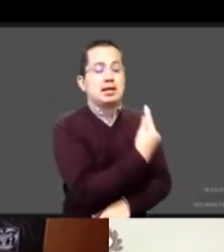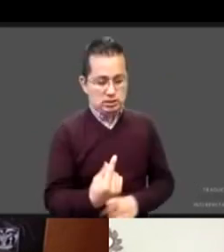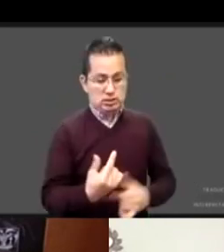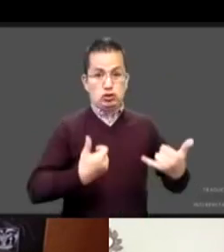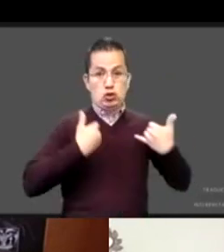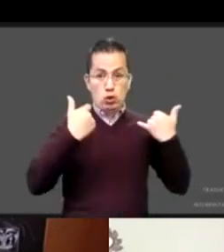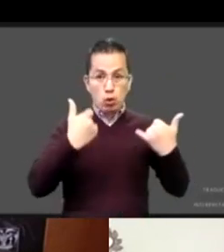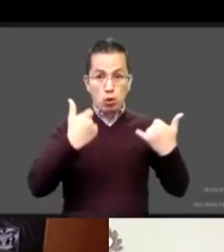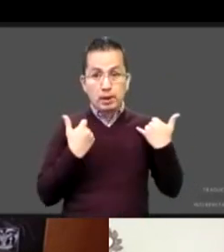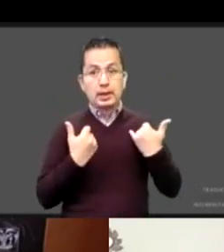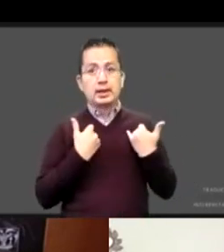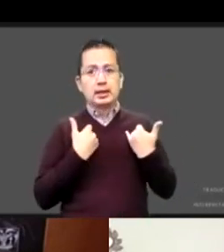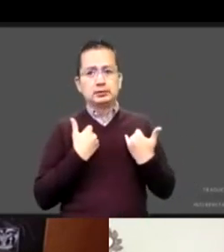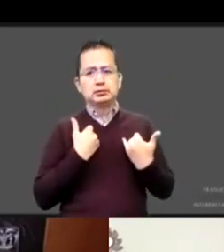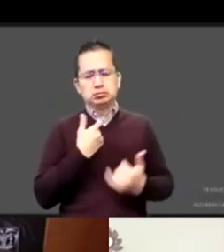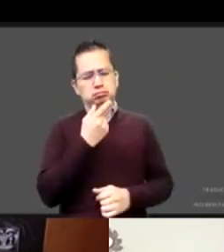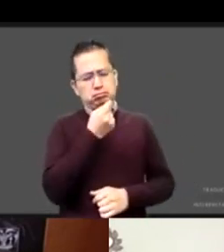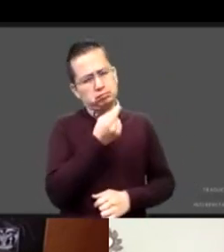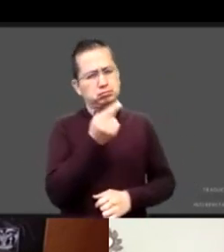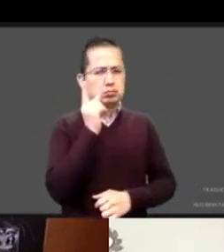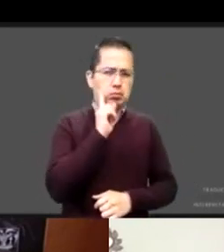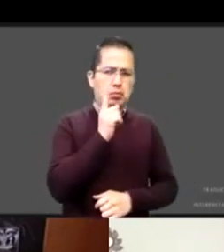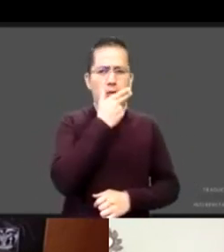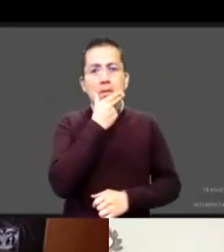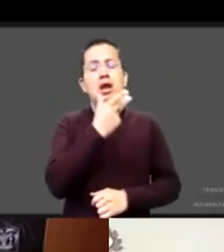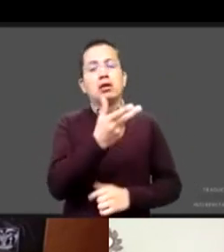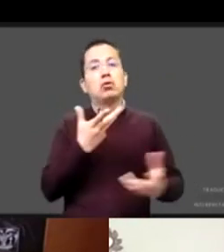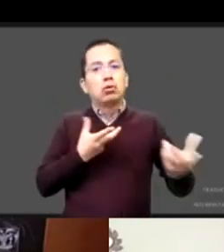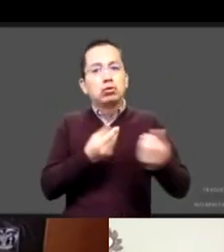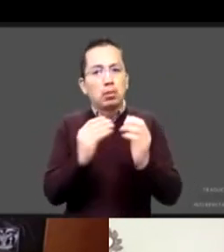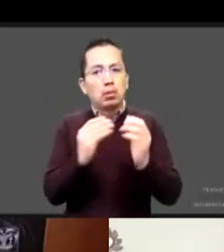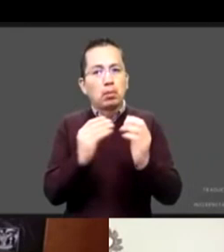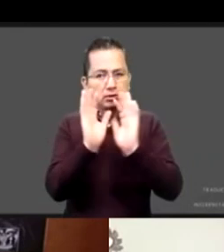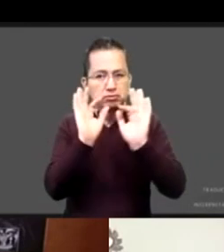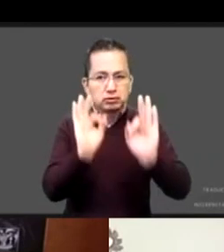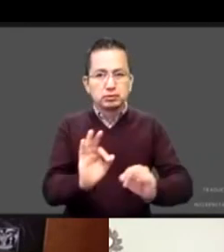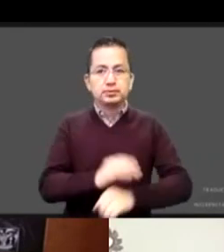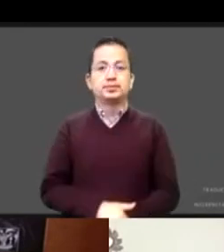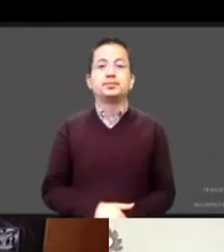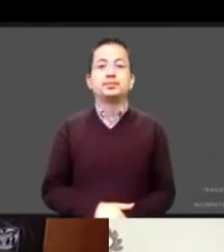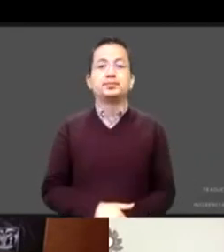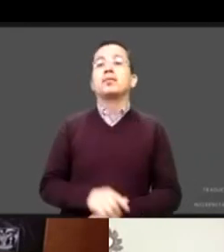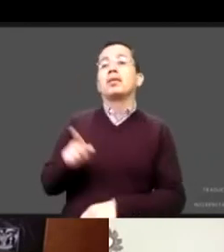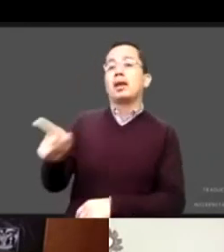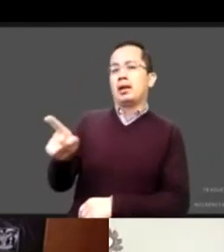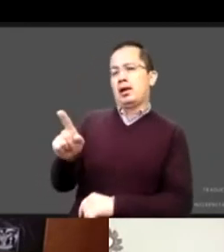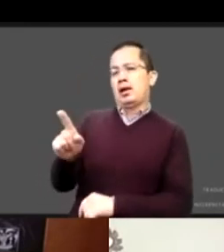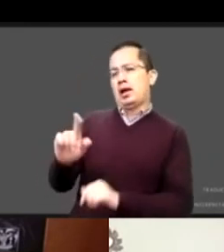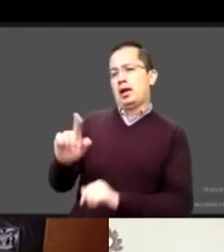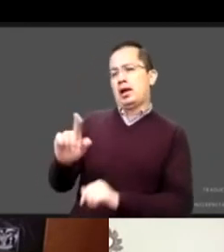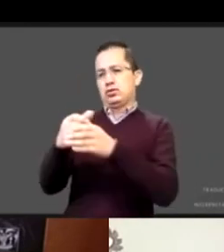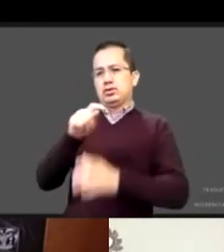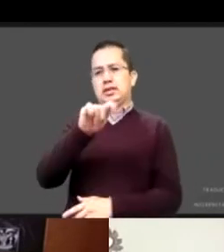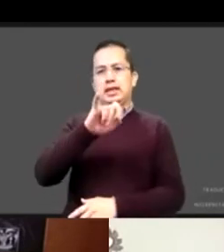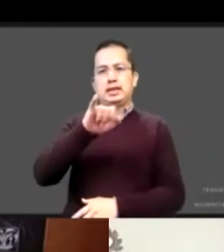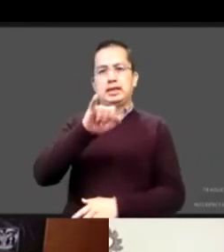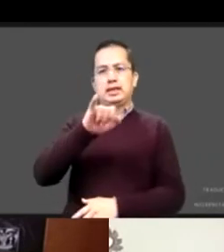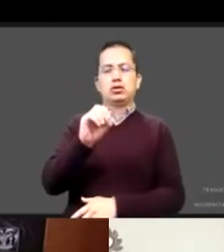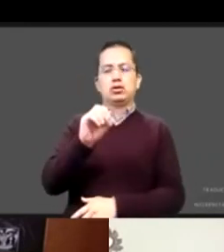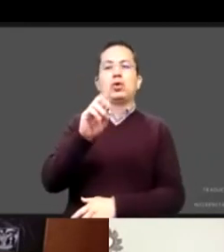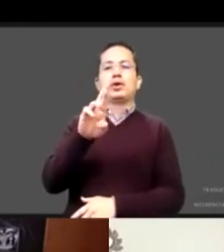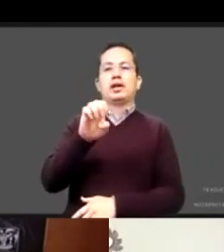pandemia. Agradecemos a su vez a Tejiendo Redes Infancia por nuevamente prestarnos la plataforma para realizar este tipo